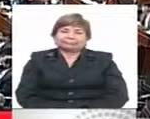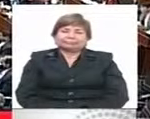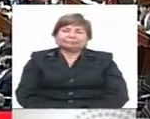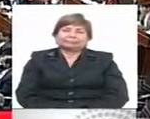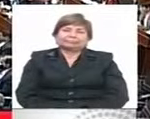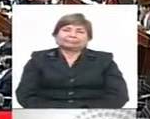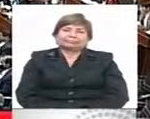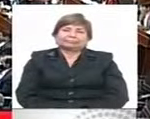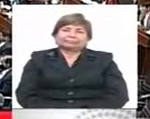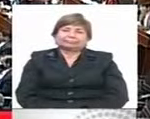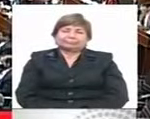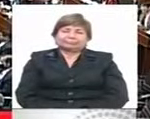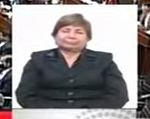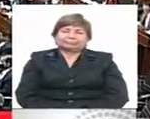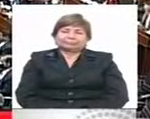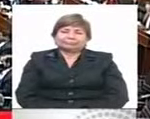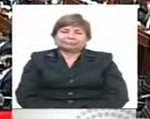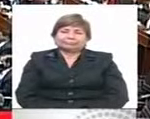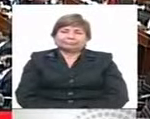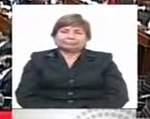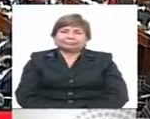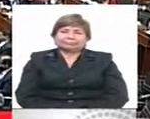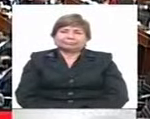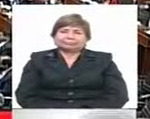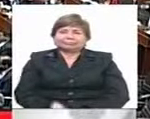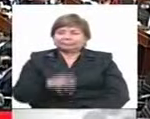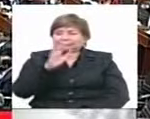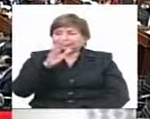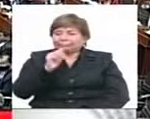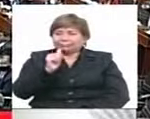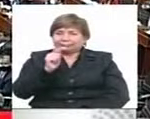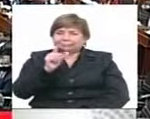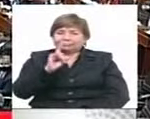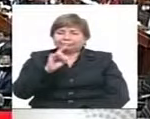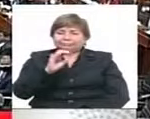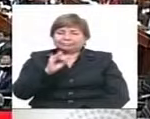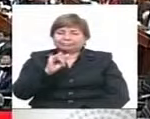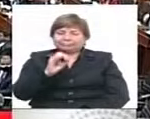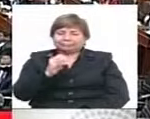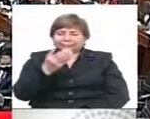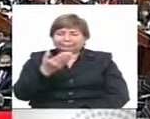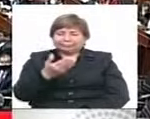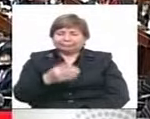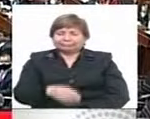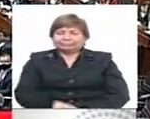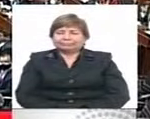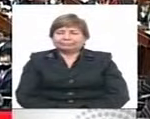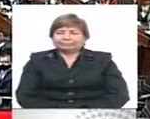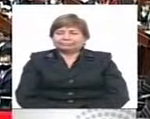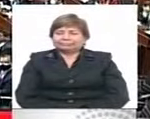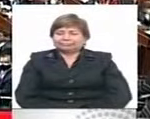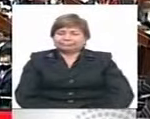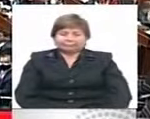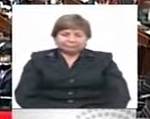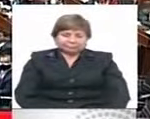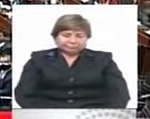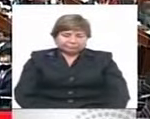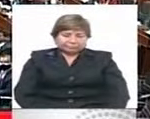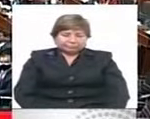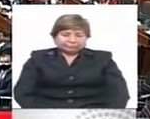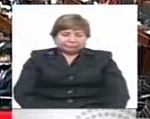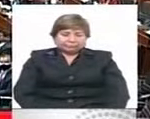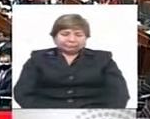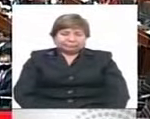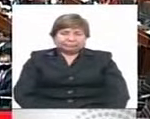Por alusión. Un momentito, por favor, por alusión. Sí, por alusión, señor Guerra.